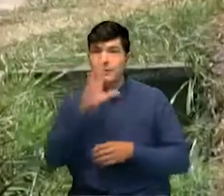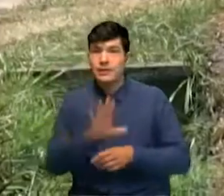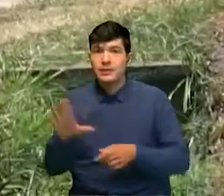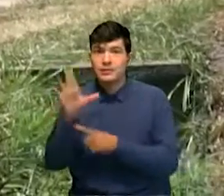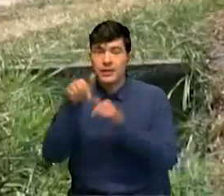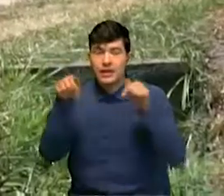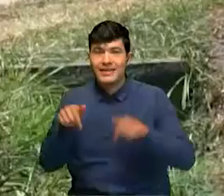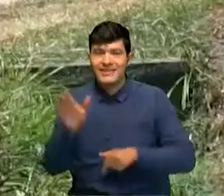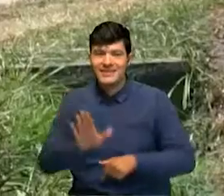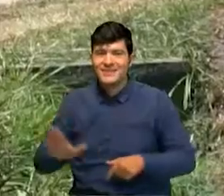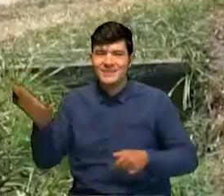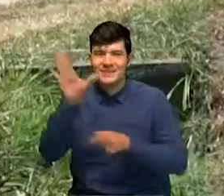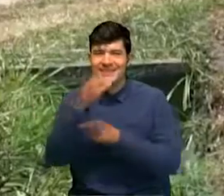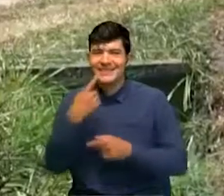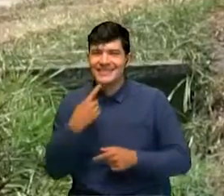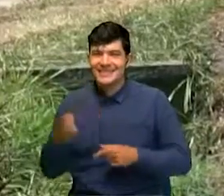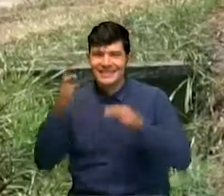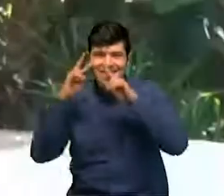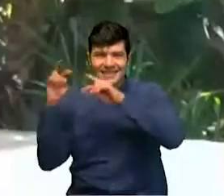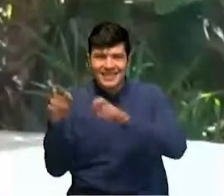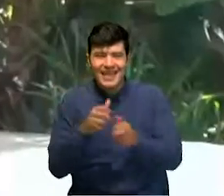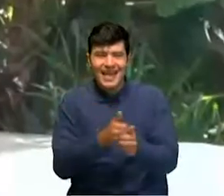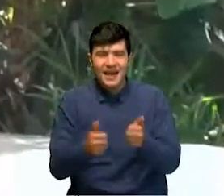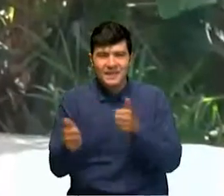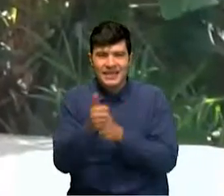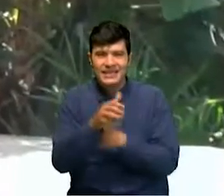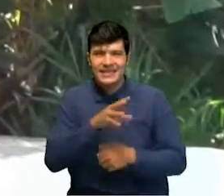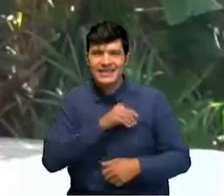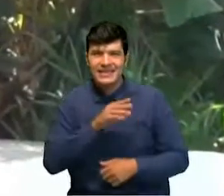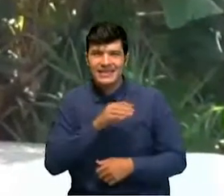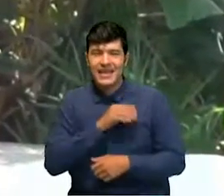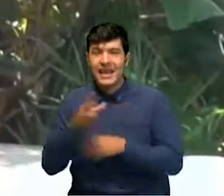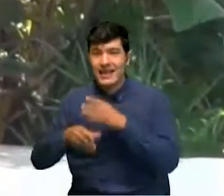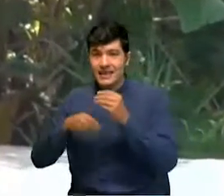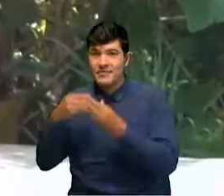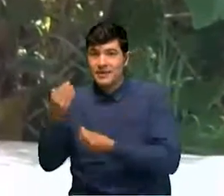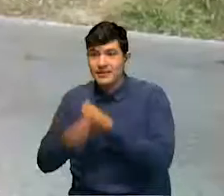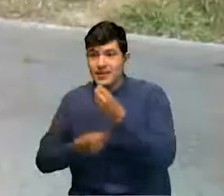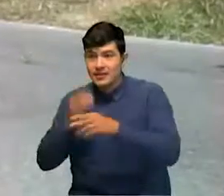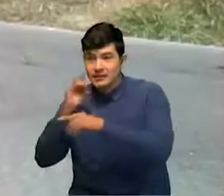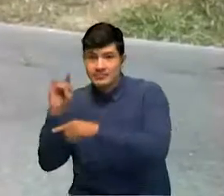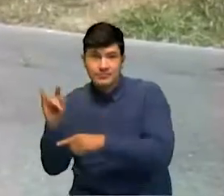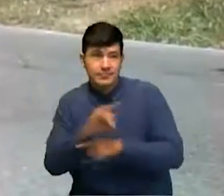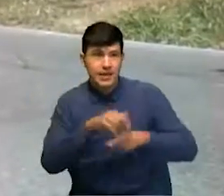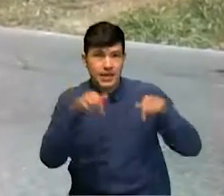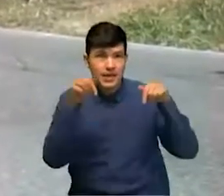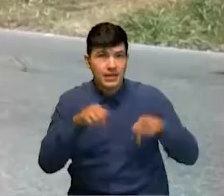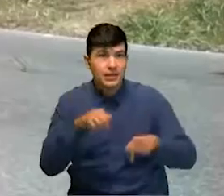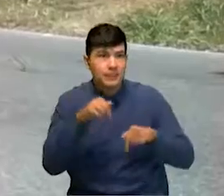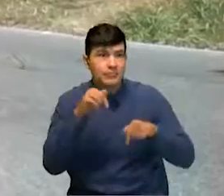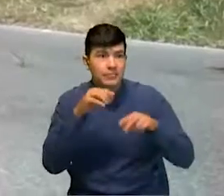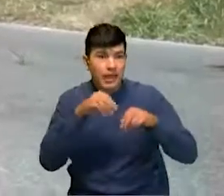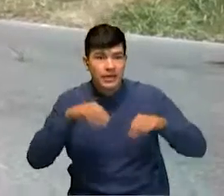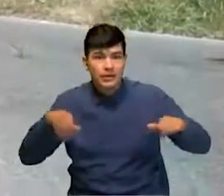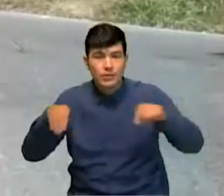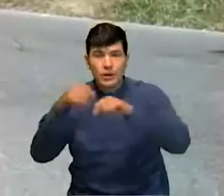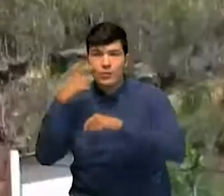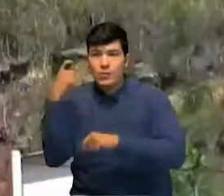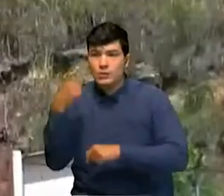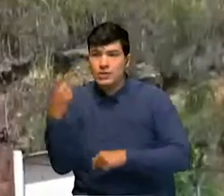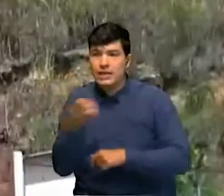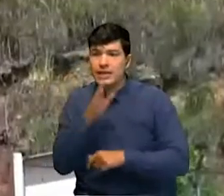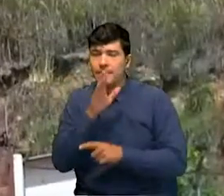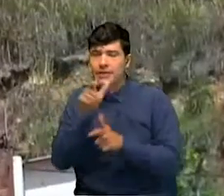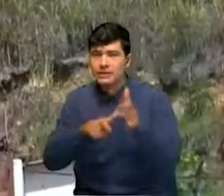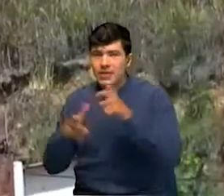manifiesta que las investigaciones avanzan satisfactoriamente y que se ha hecho recorridos por el territorio buscando el paradero de los victimarios